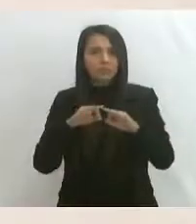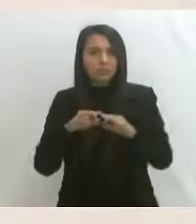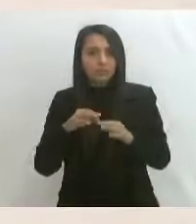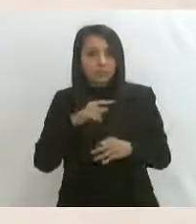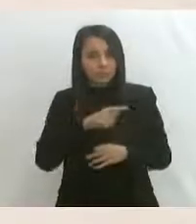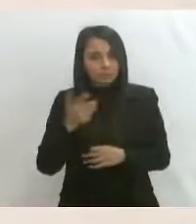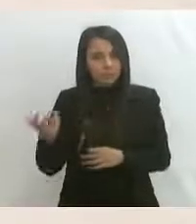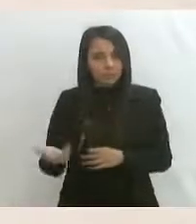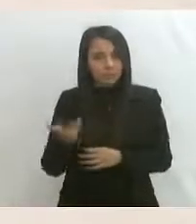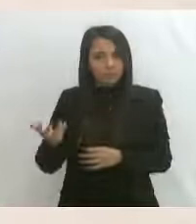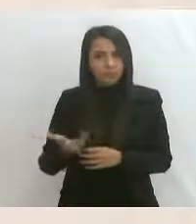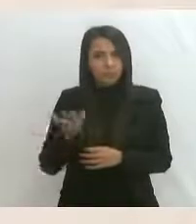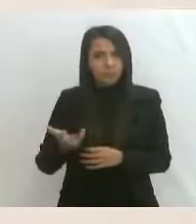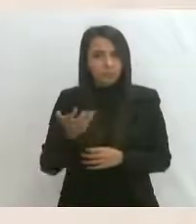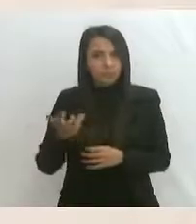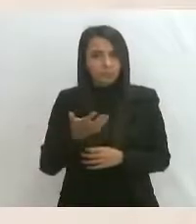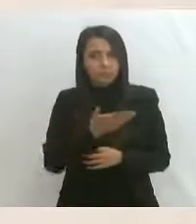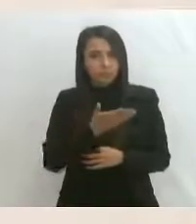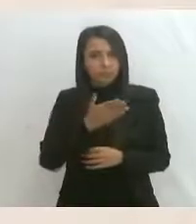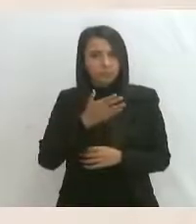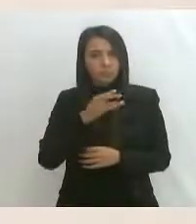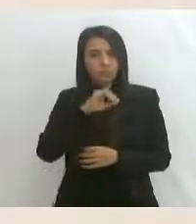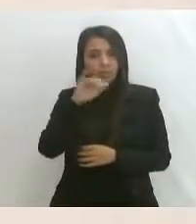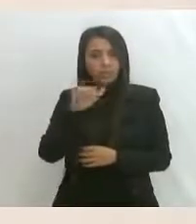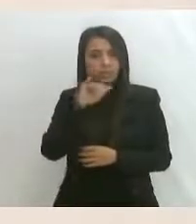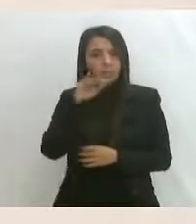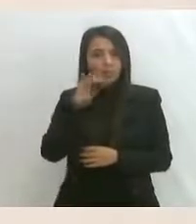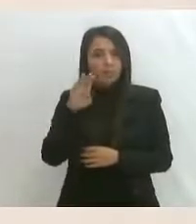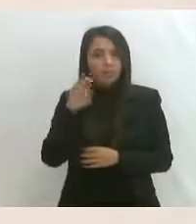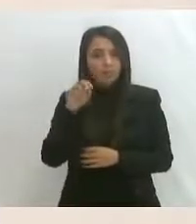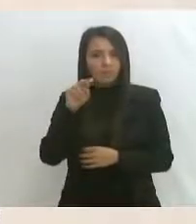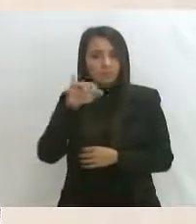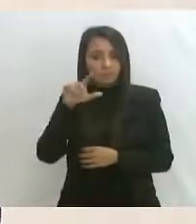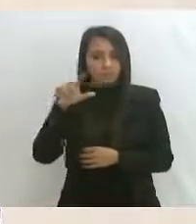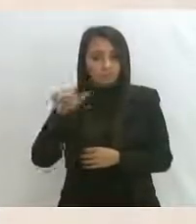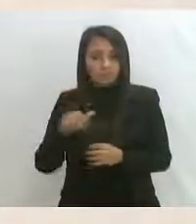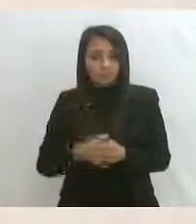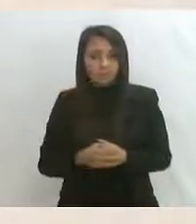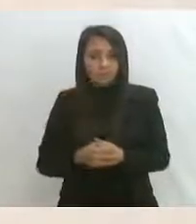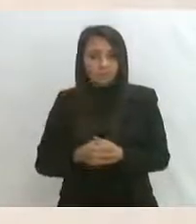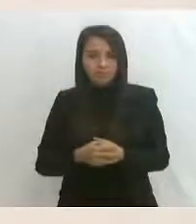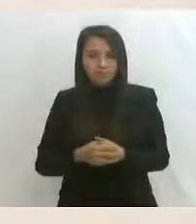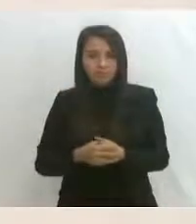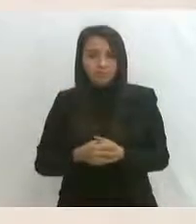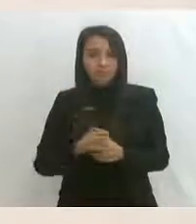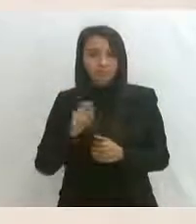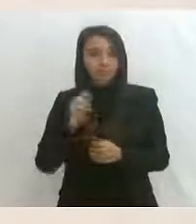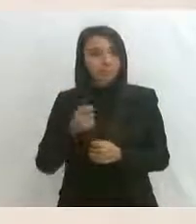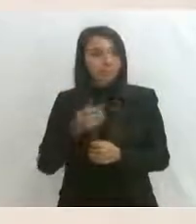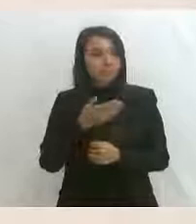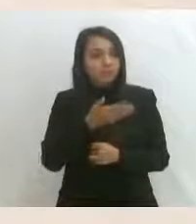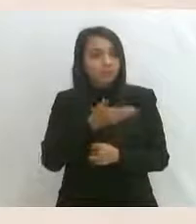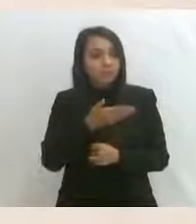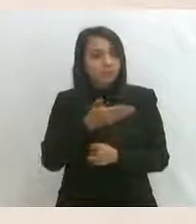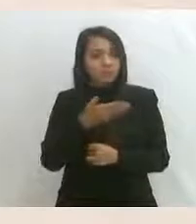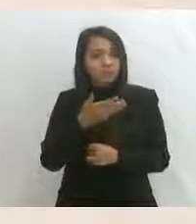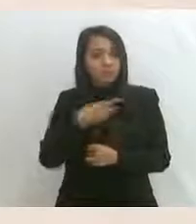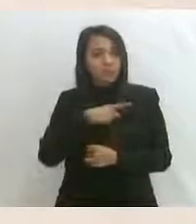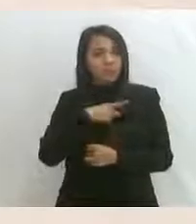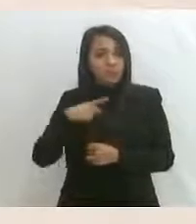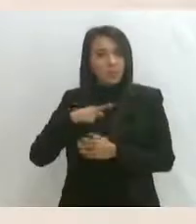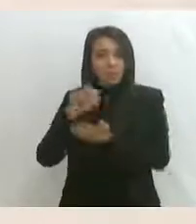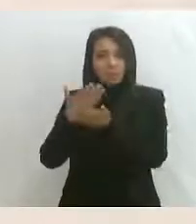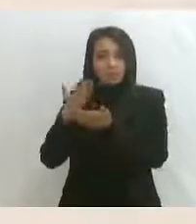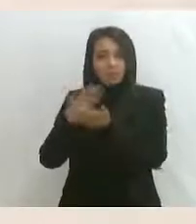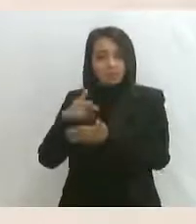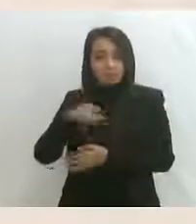cabo Jaime Bonilla, eso de reducir la deuda